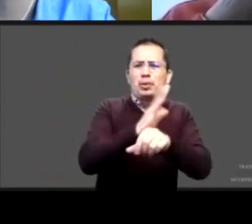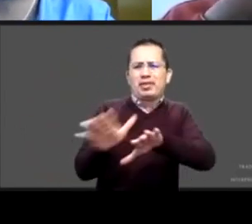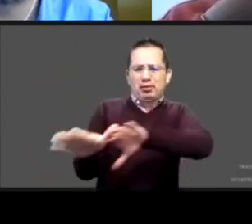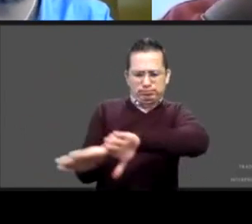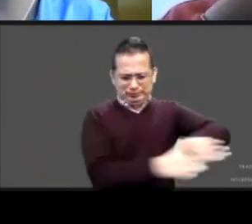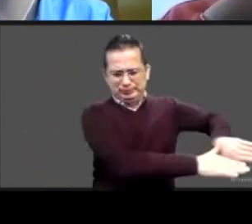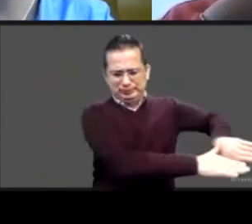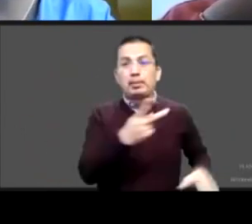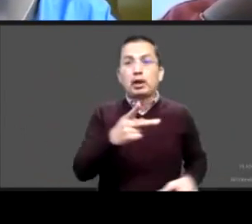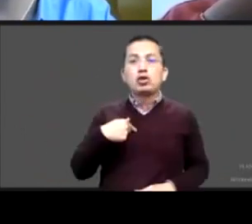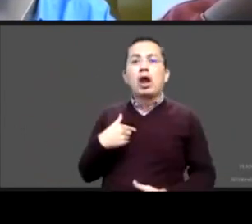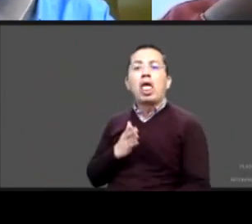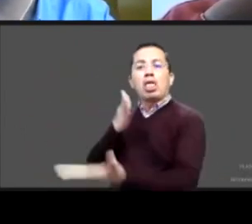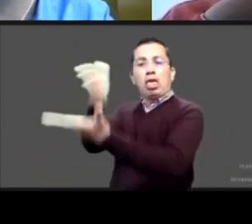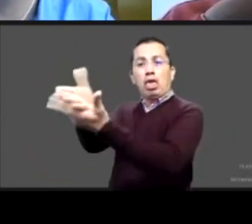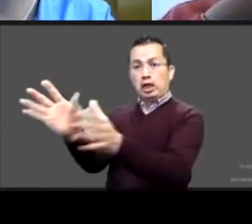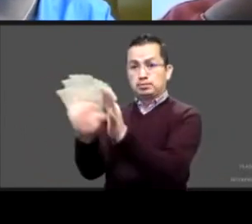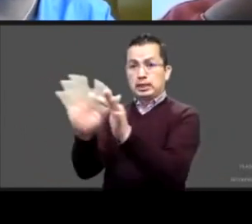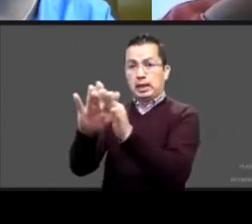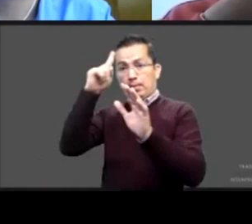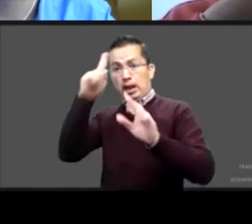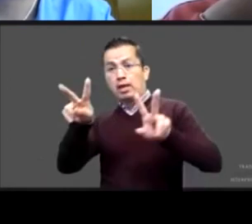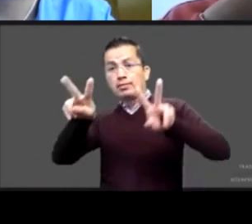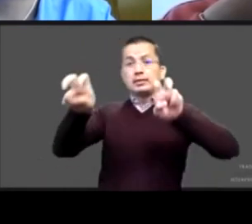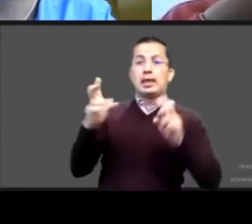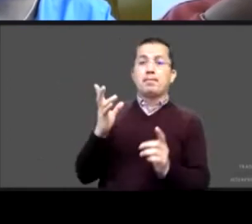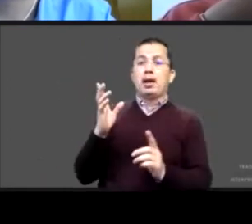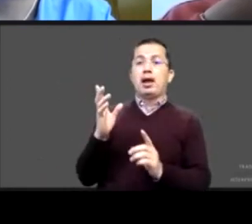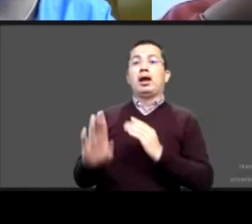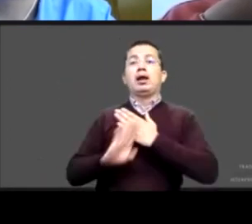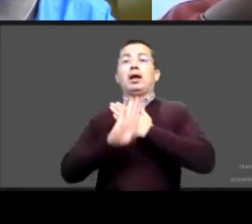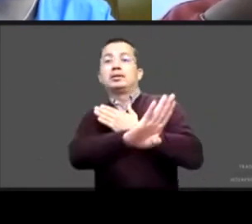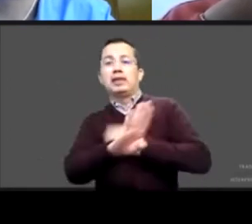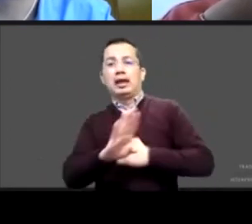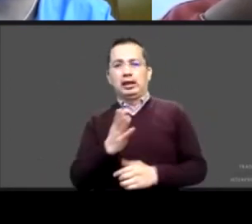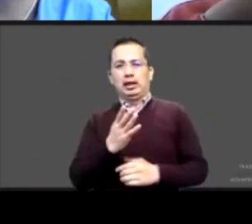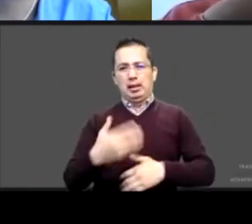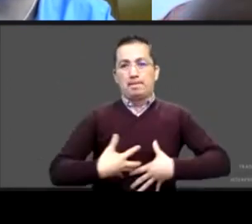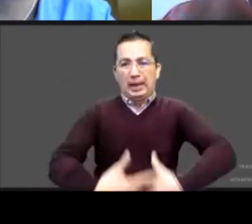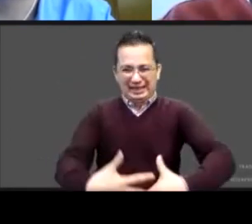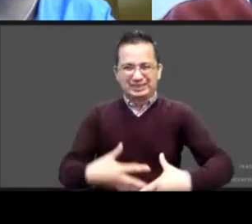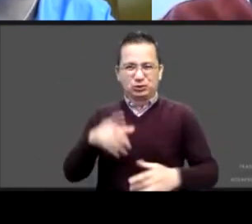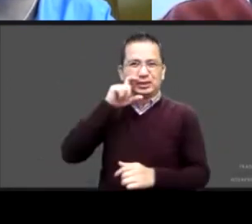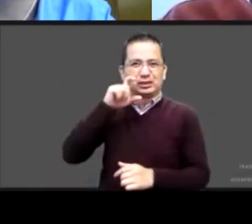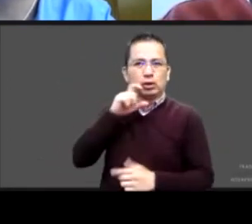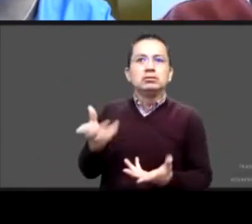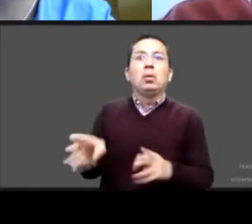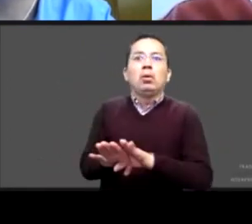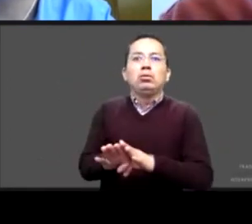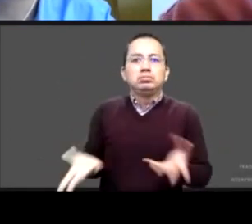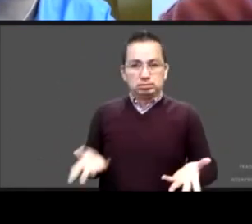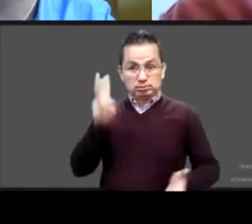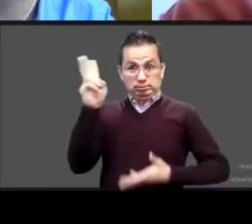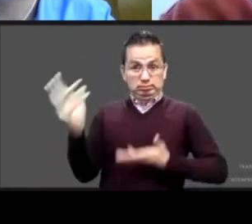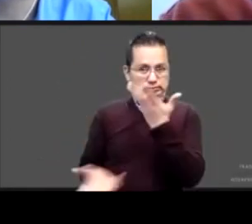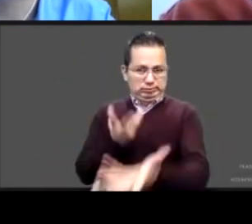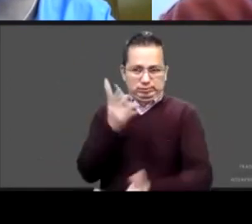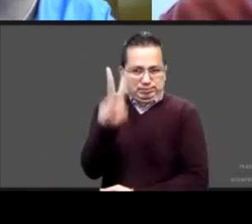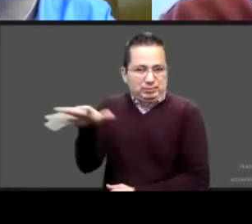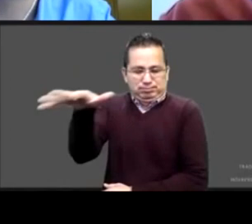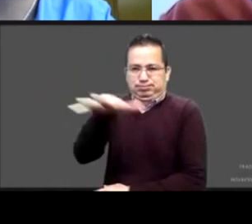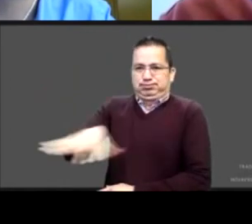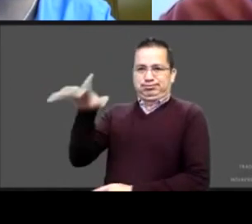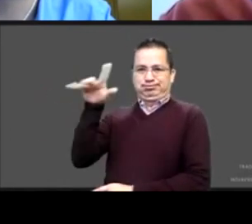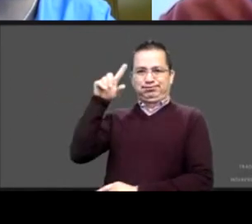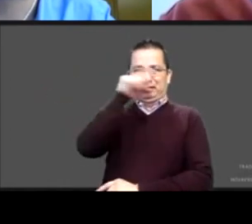para que se salgan de ahí los médicos, es decir, es un gran reto. Y la manera en que podamos escuchar a niños, niñas y adolescentes, y lo